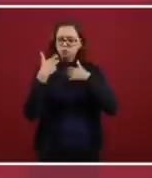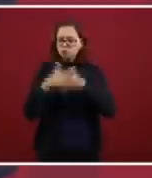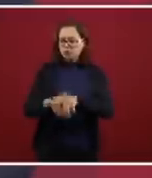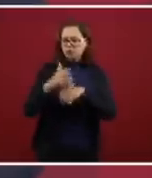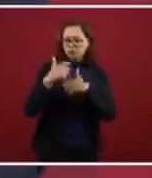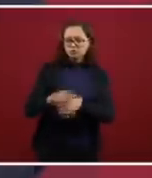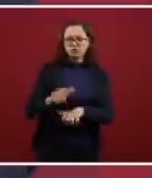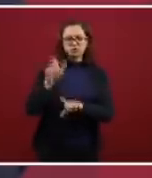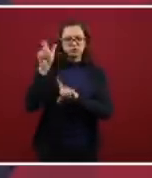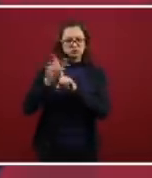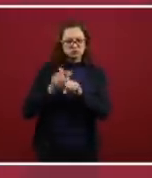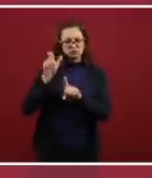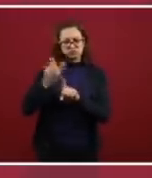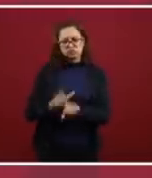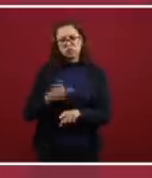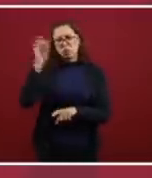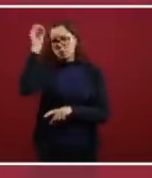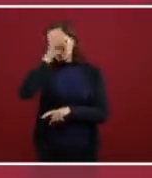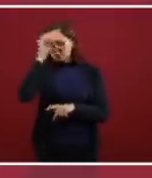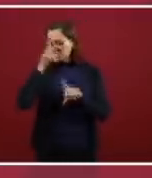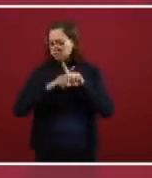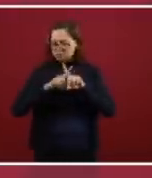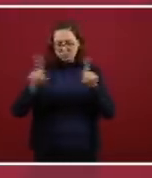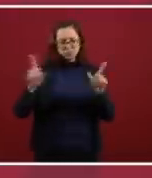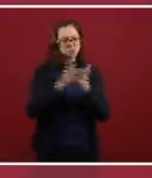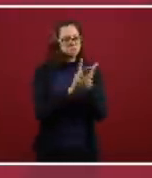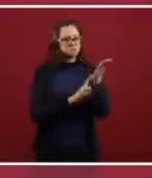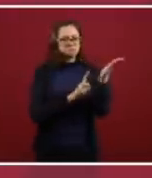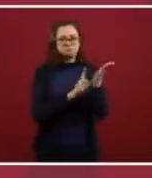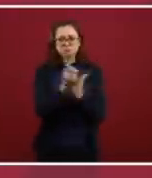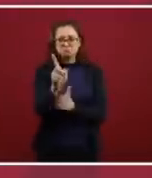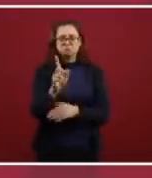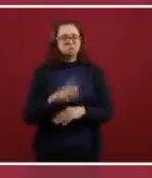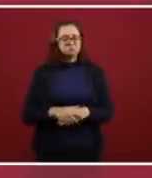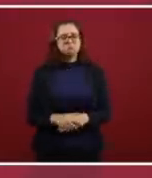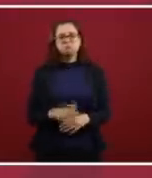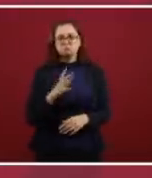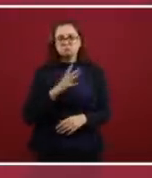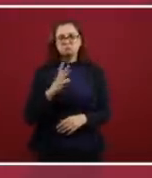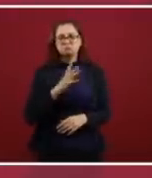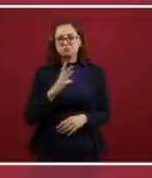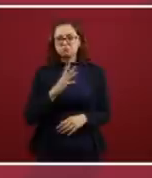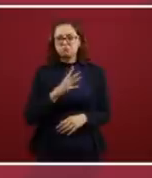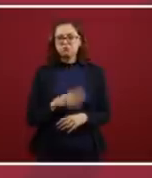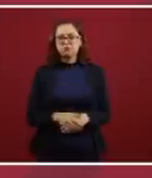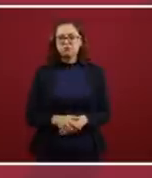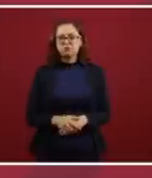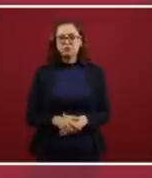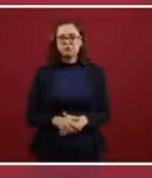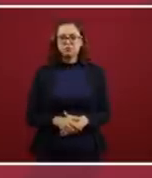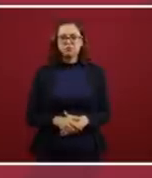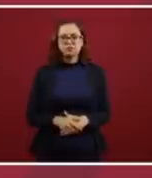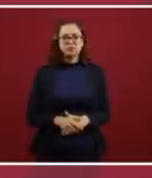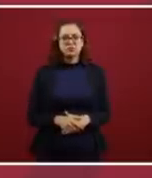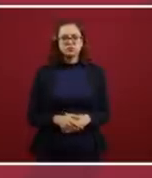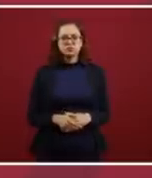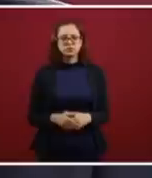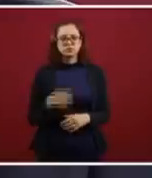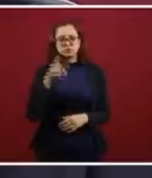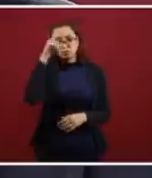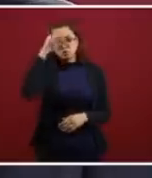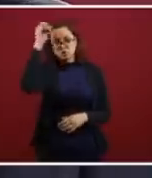el derecho a disentir. Nadie puede ser reprimido por